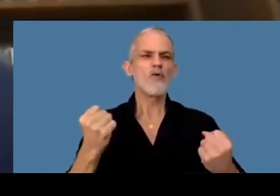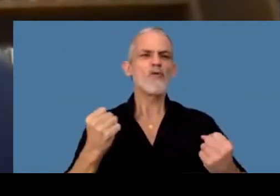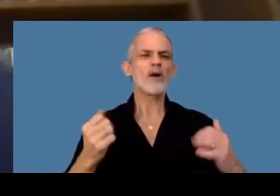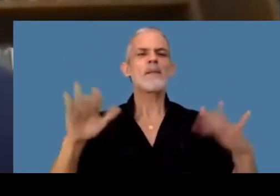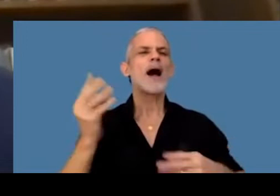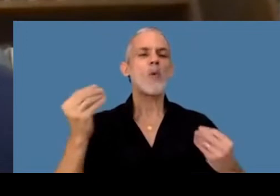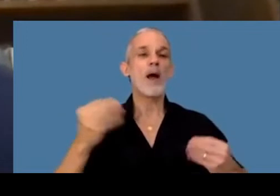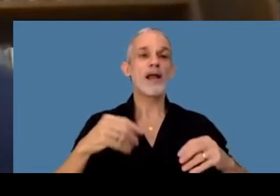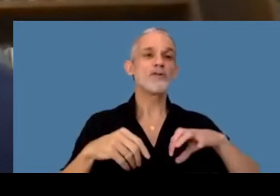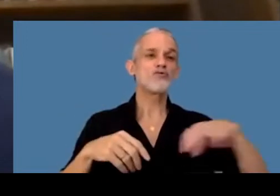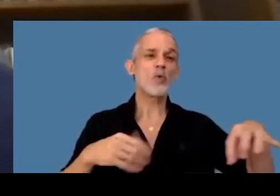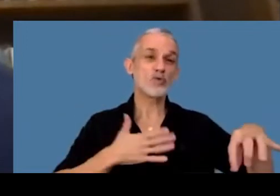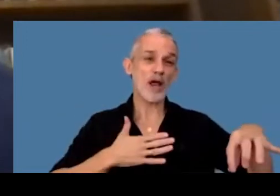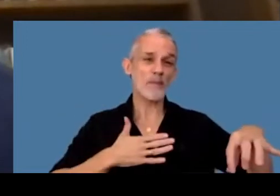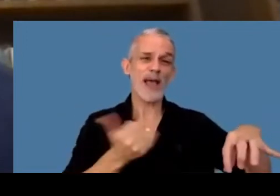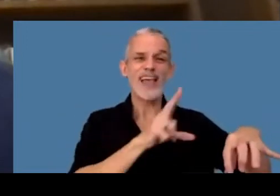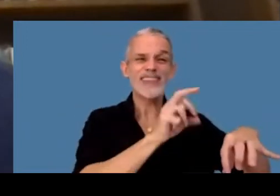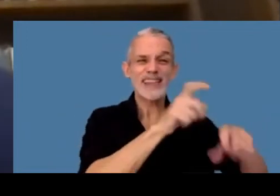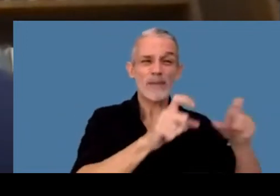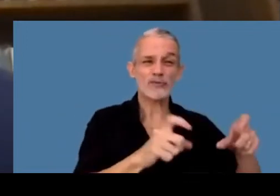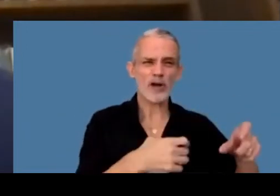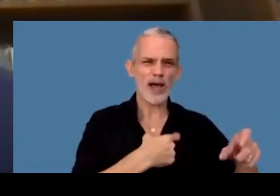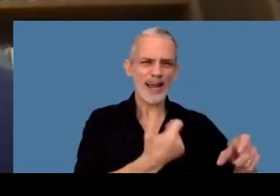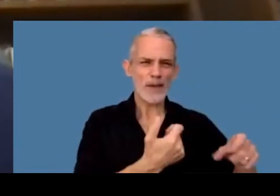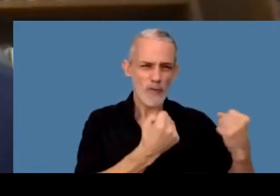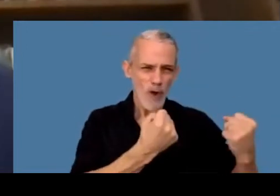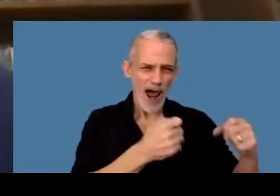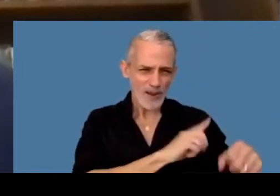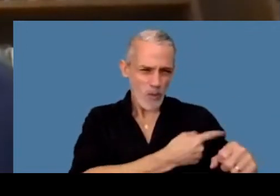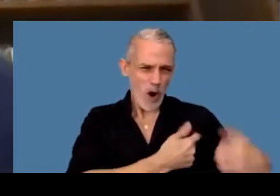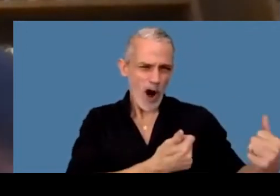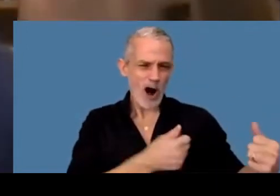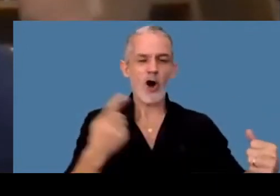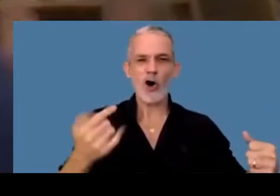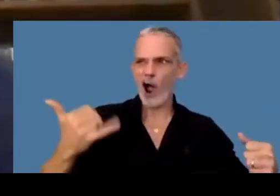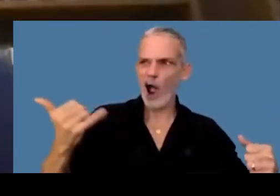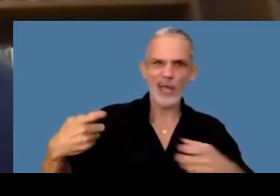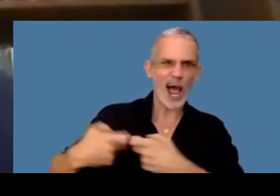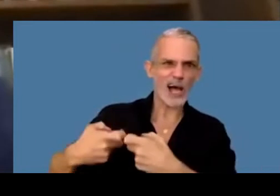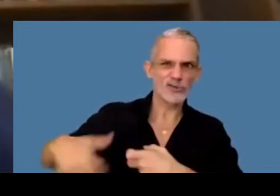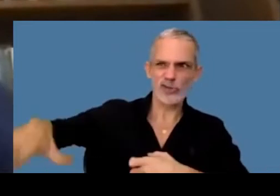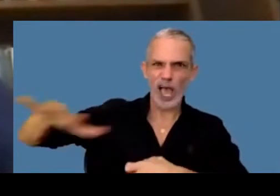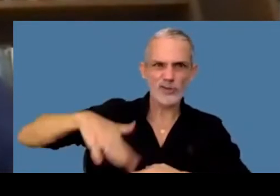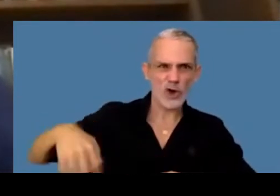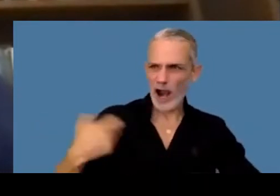tengo 30? ¿O el hecho de tener una organización que, no sé cuántos afiliados